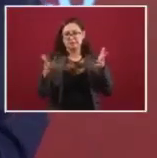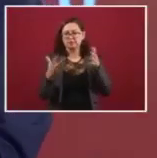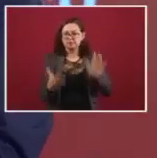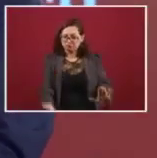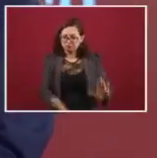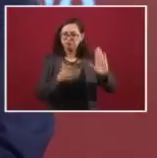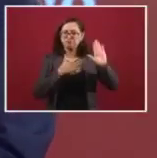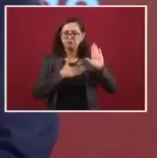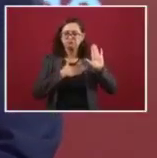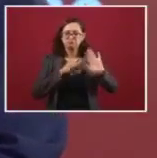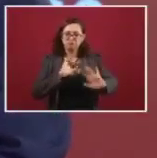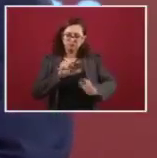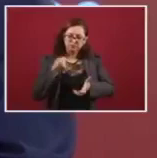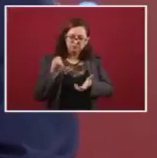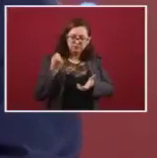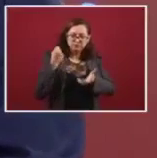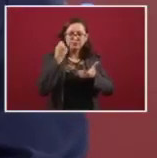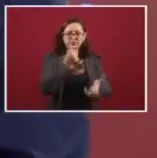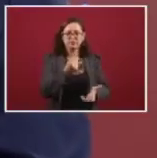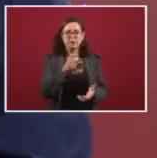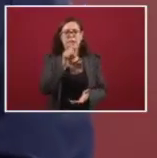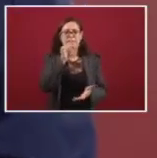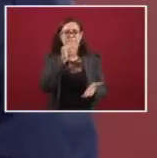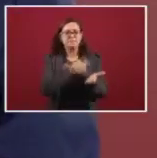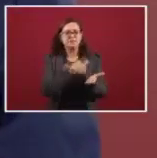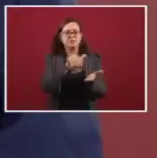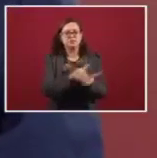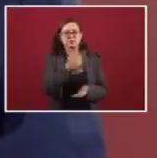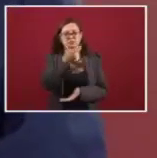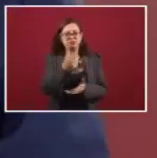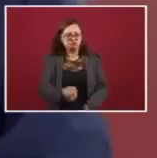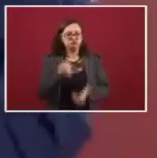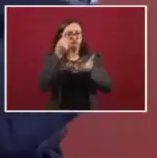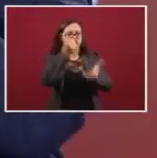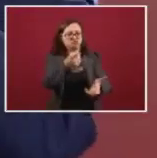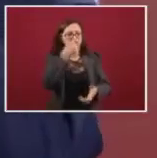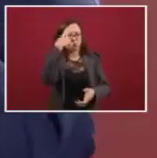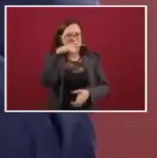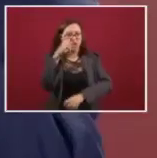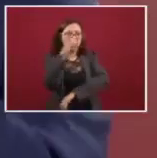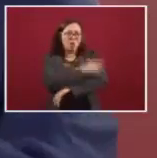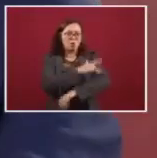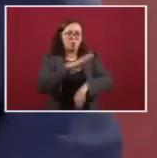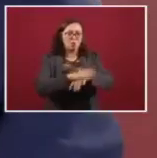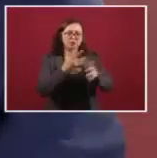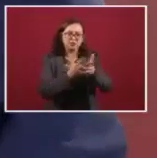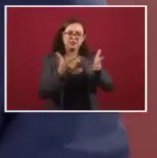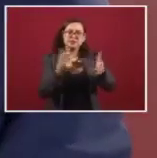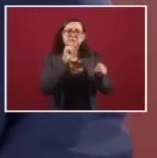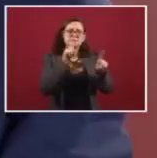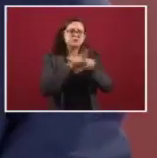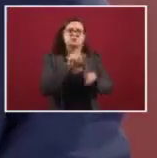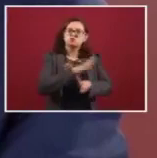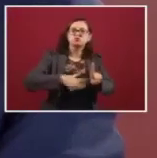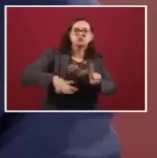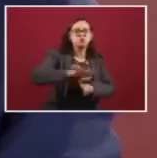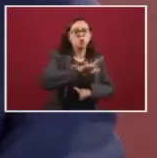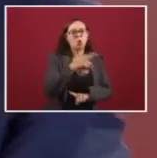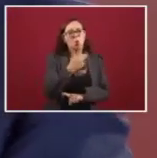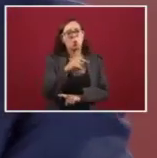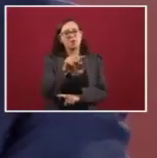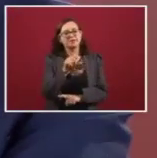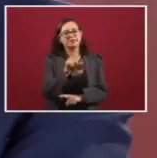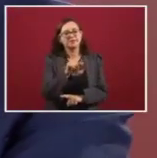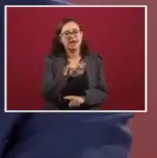comprometimos a una inversión de 1,000 millones de pesos para el desarrollo de toda la Huasteca. Entonces, estuvimos en